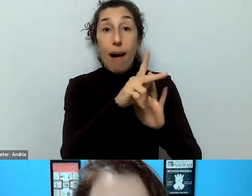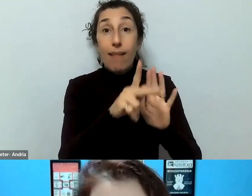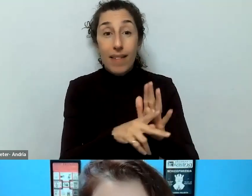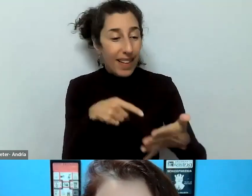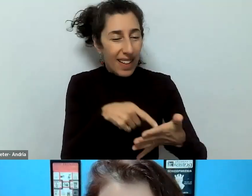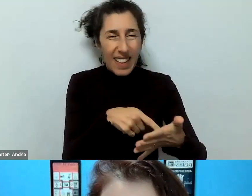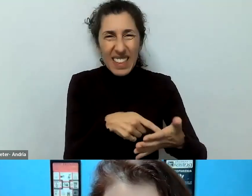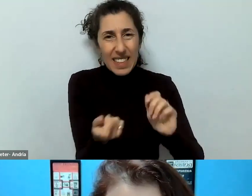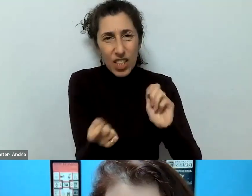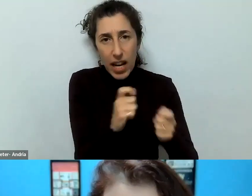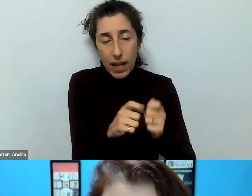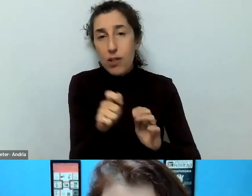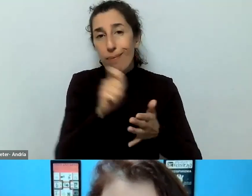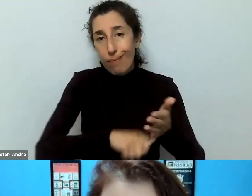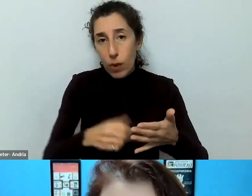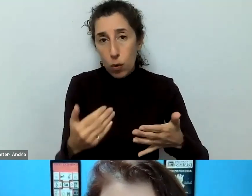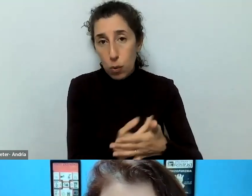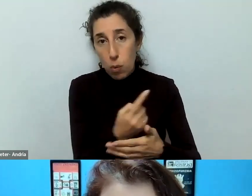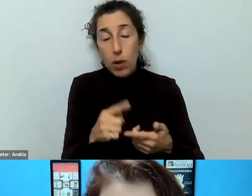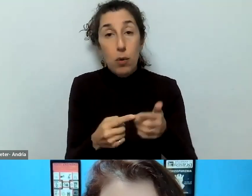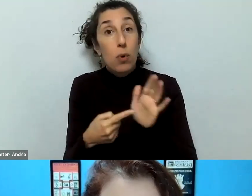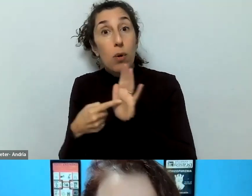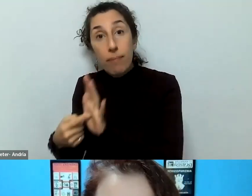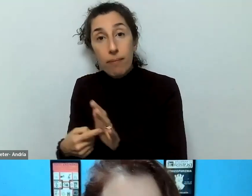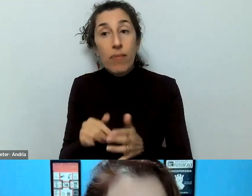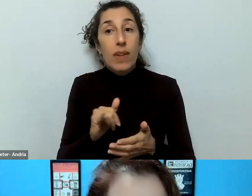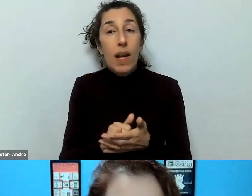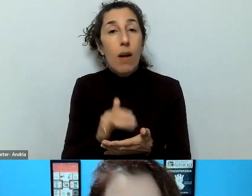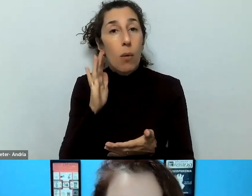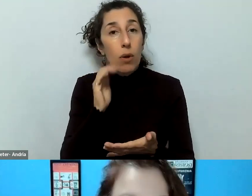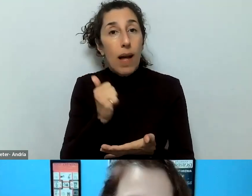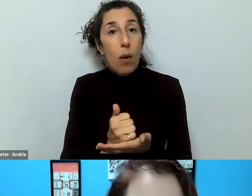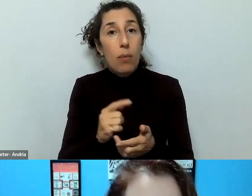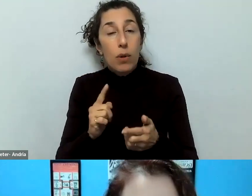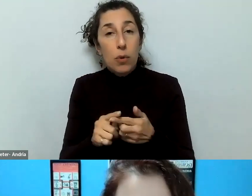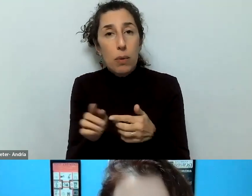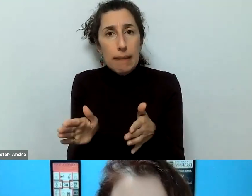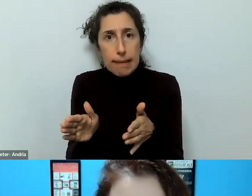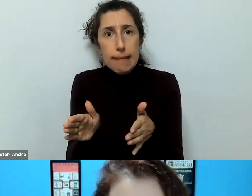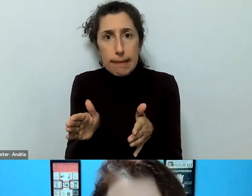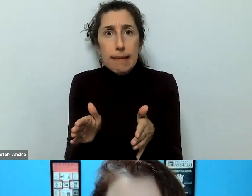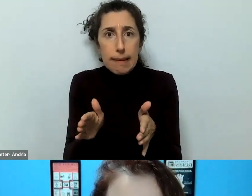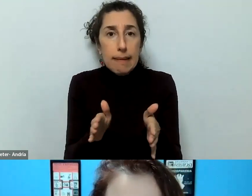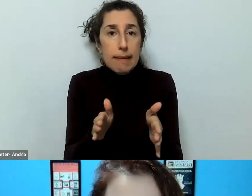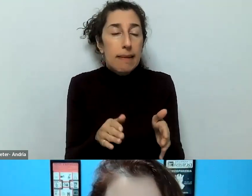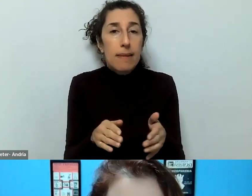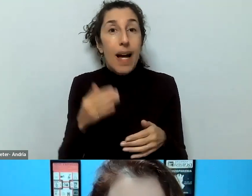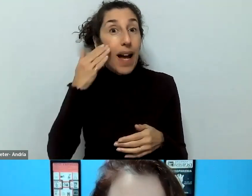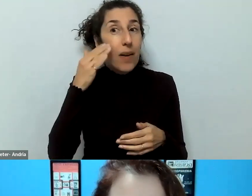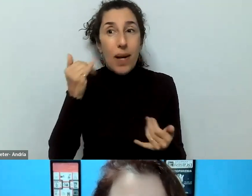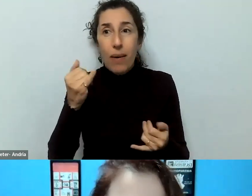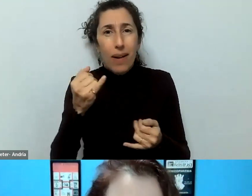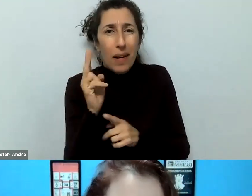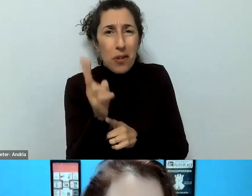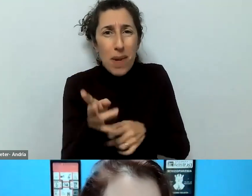facilitadores. Y hablamos de todo, de lo que son sobrevivientes de intento de suicidio, a